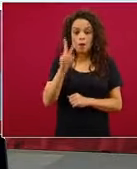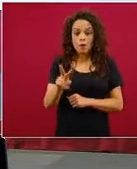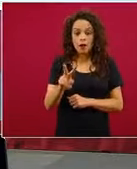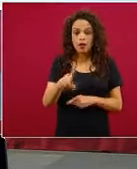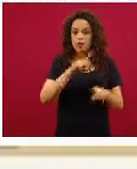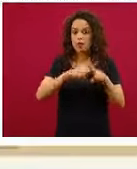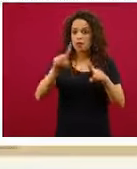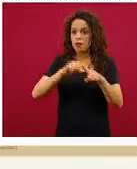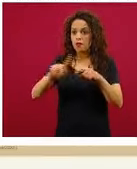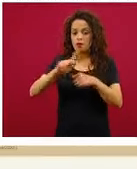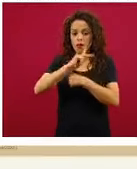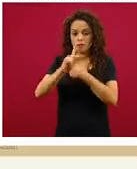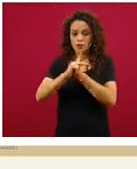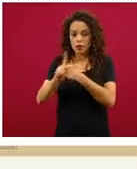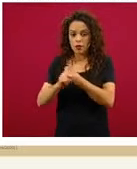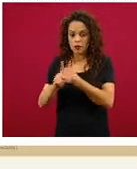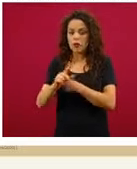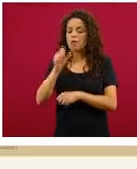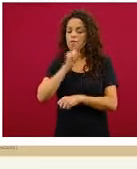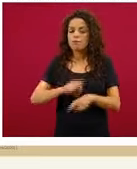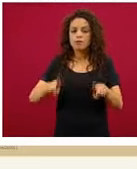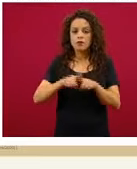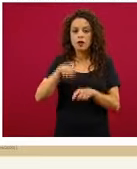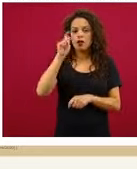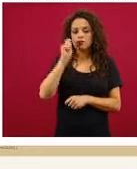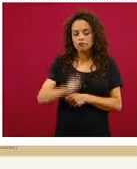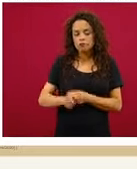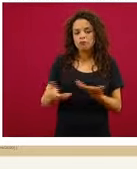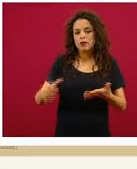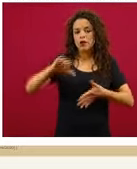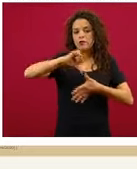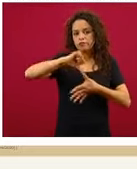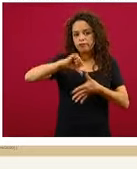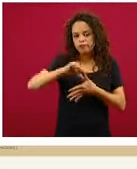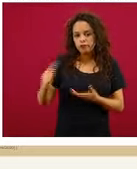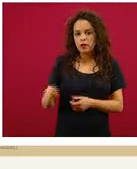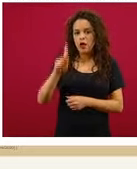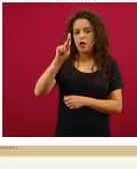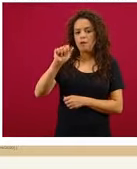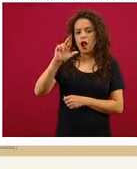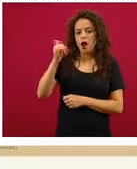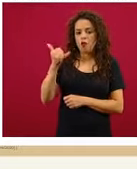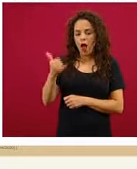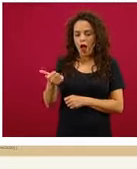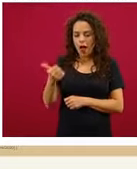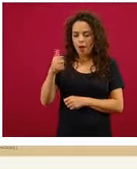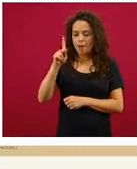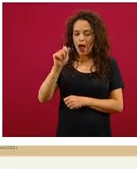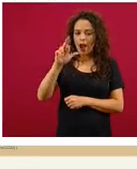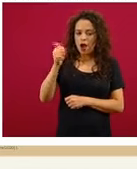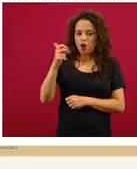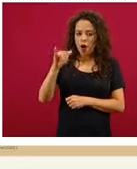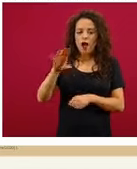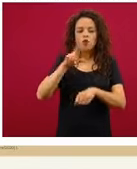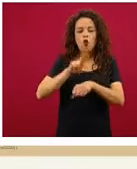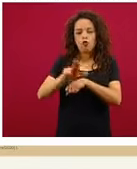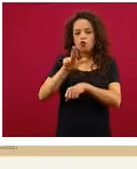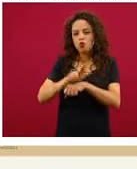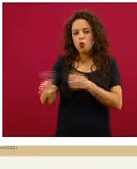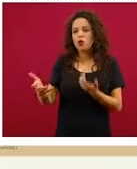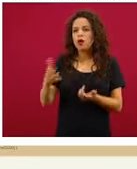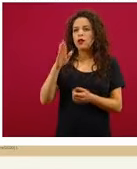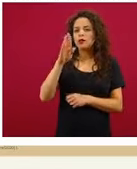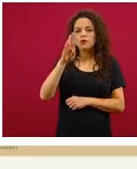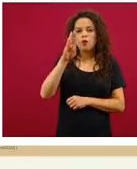misma región de las Américas. Estamos hablando de Paraguay, de Ecuador, de Honduras, de Bolivia, de Costa Rica,